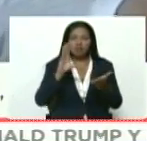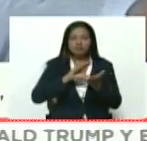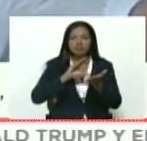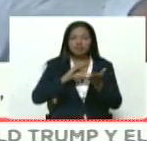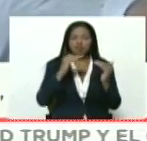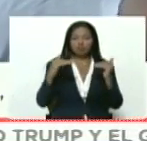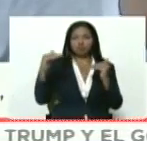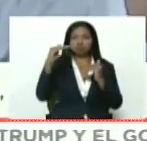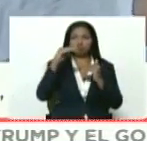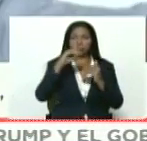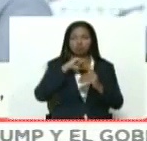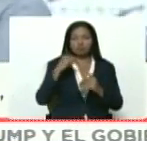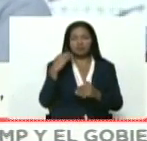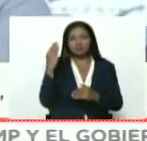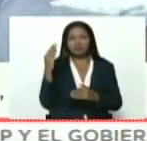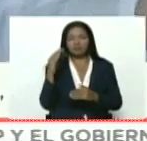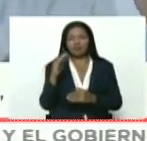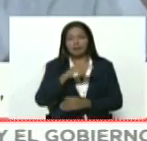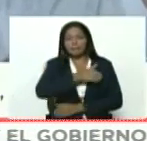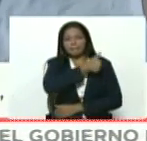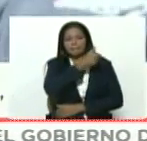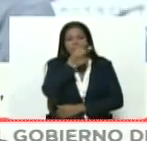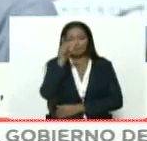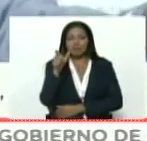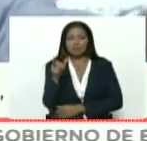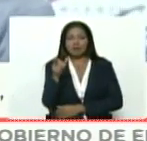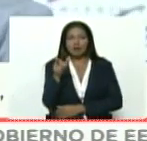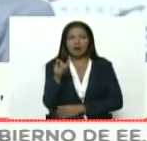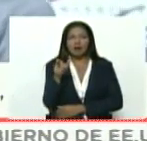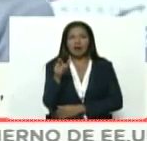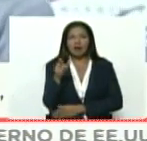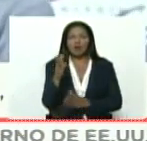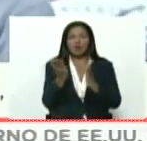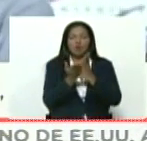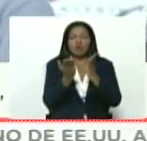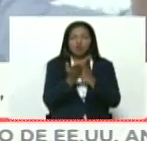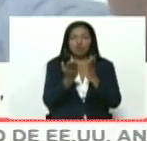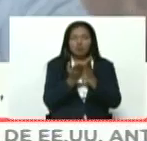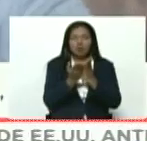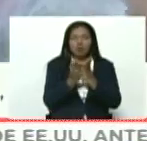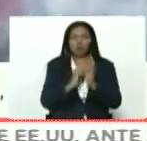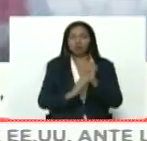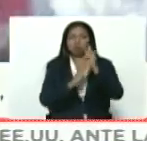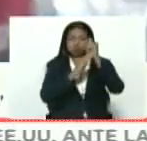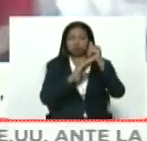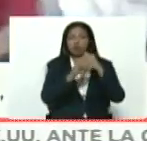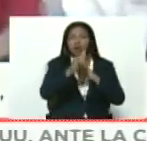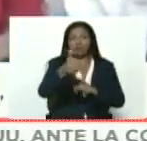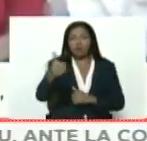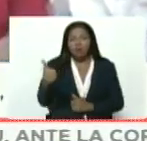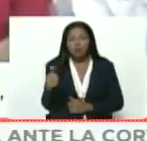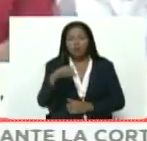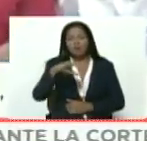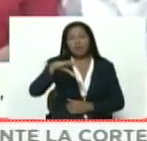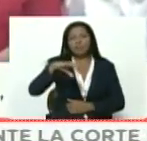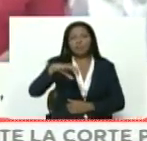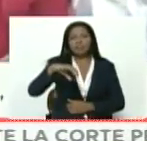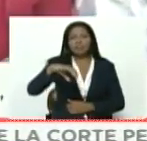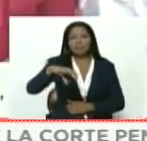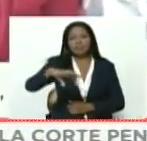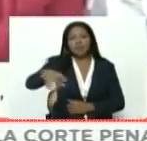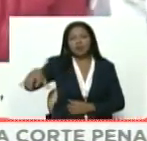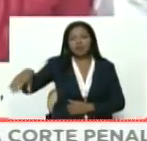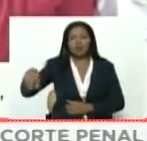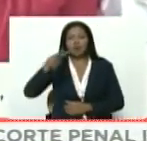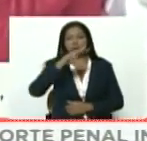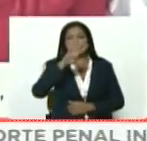Aquí a nuestra izquierda están las autoridades, los decanos por estado y parte de la planta profesoral. En los 24